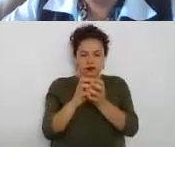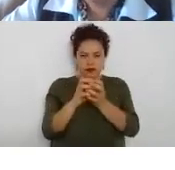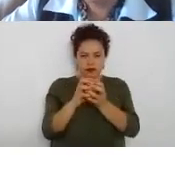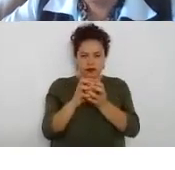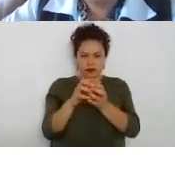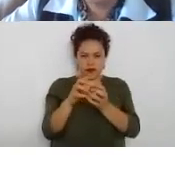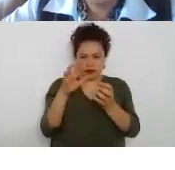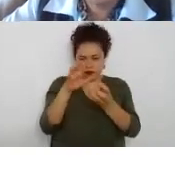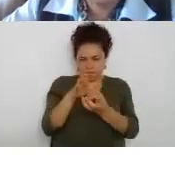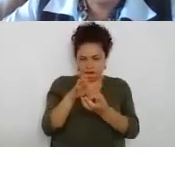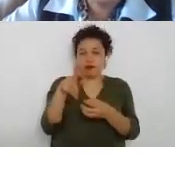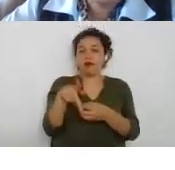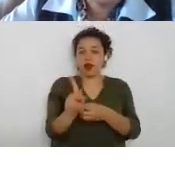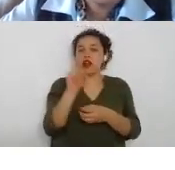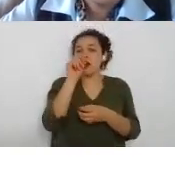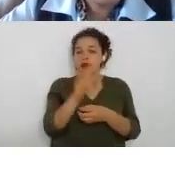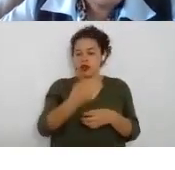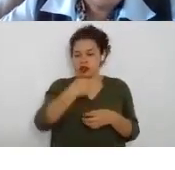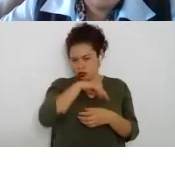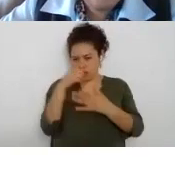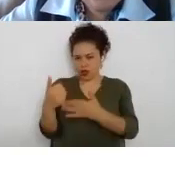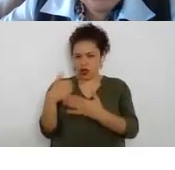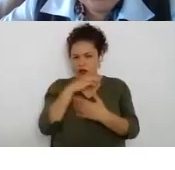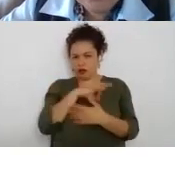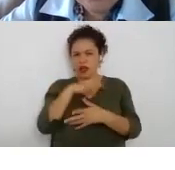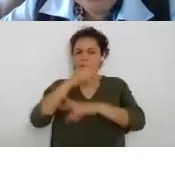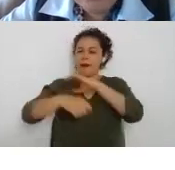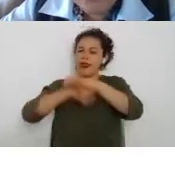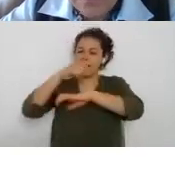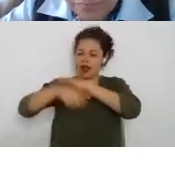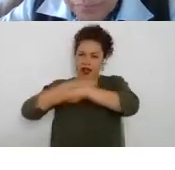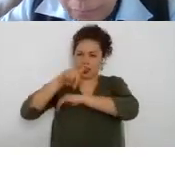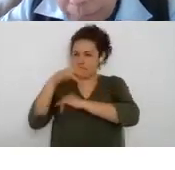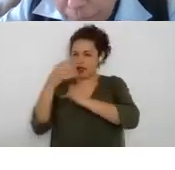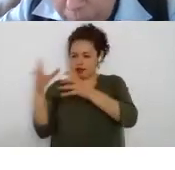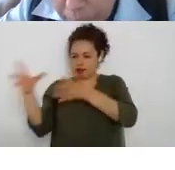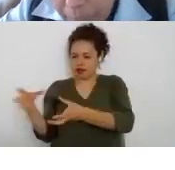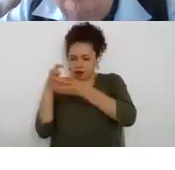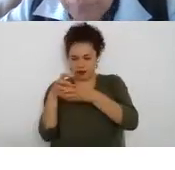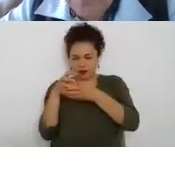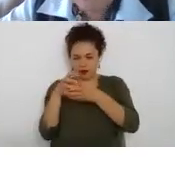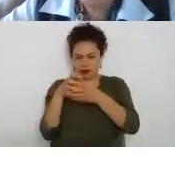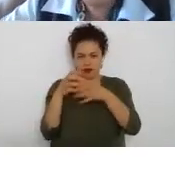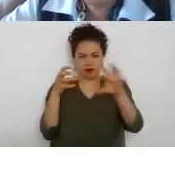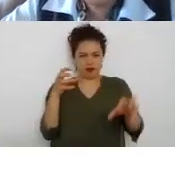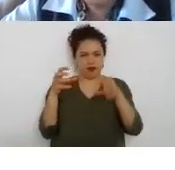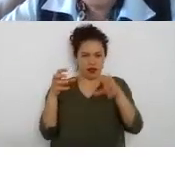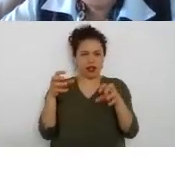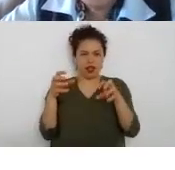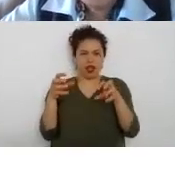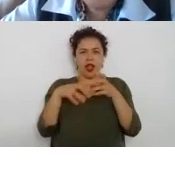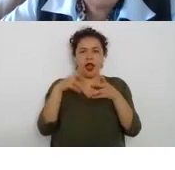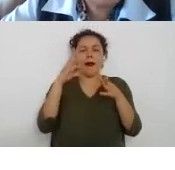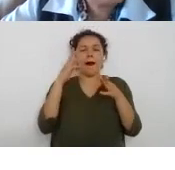embargo, también nos podríamos auxiliar de alguna venda, ¿de acuerdo? Lo recomendable es que sea material